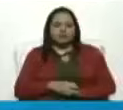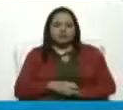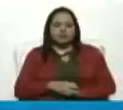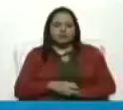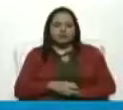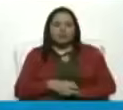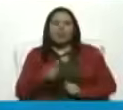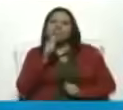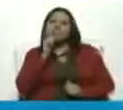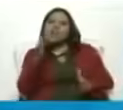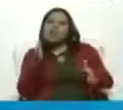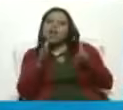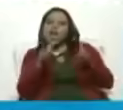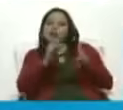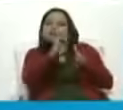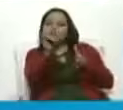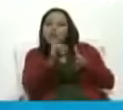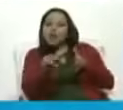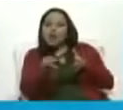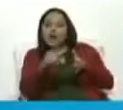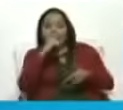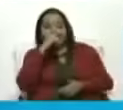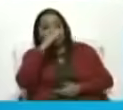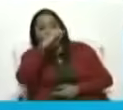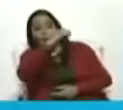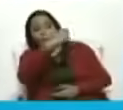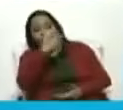¿Quién gana en el Zulia?